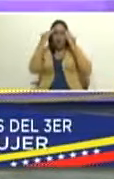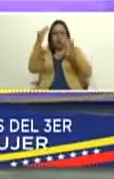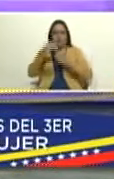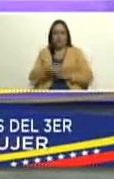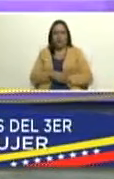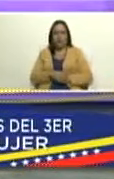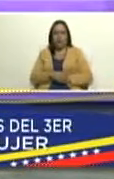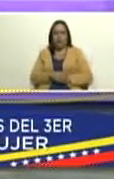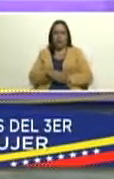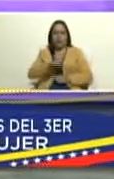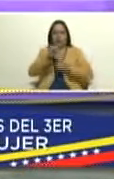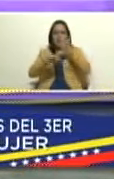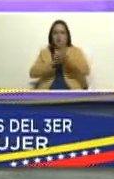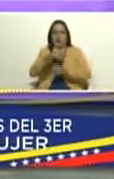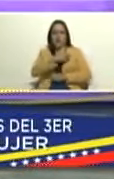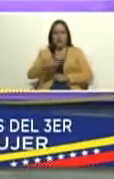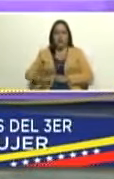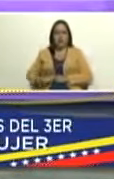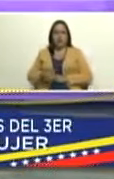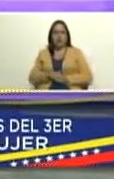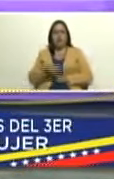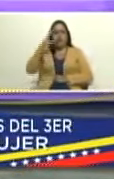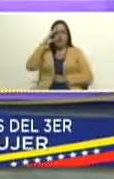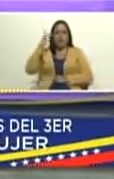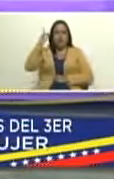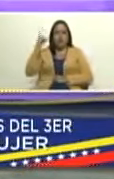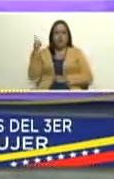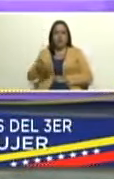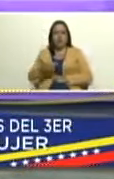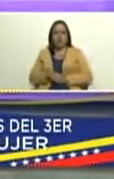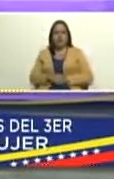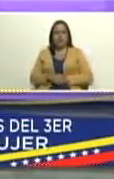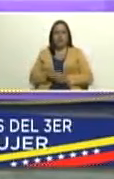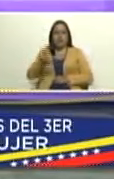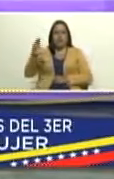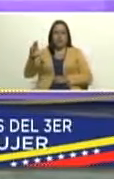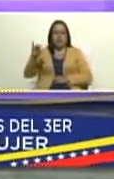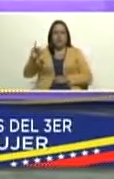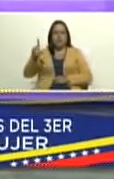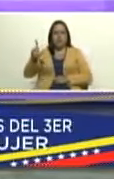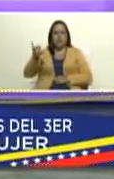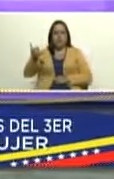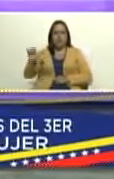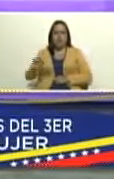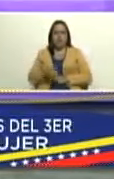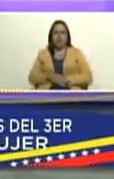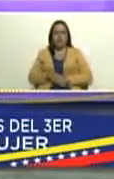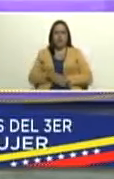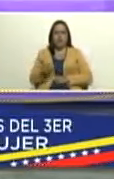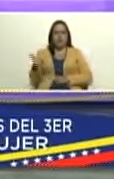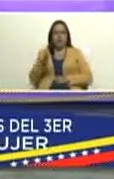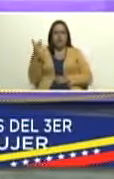Rodríguez, Cilia Flores, Diva, Delis.